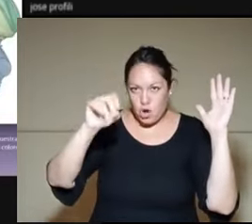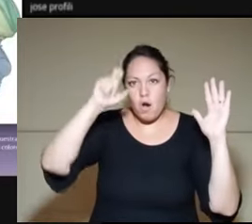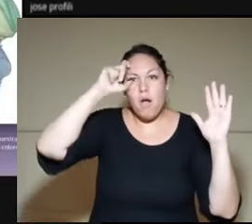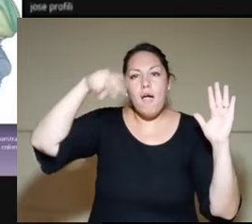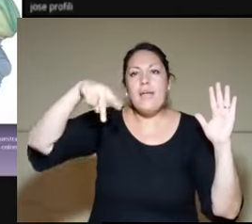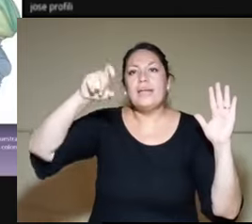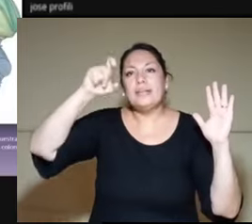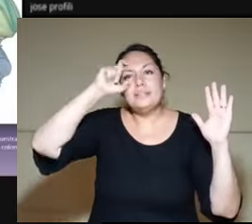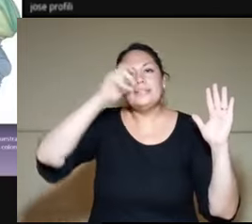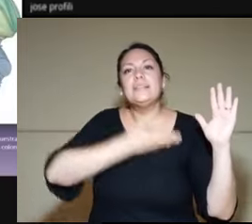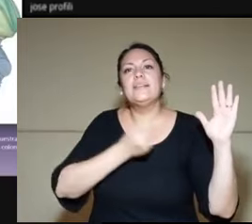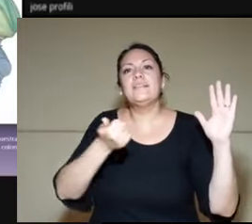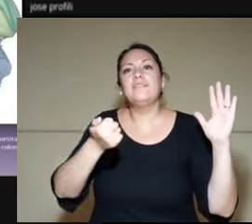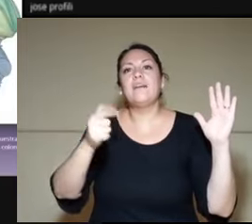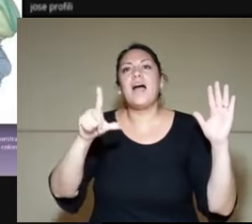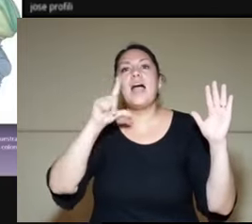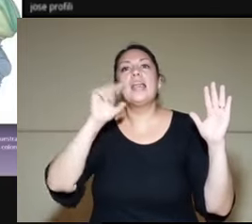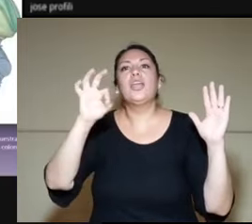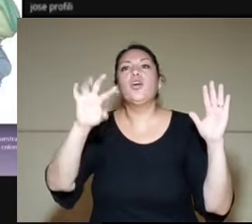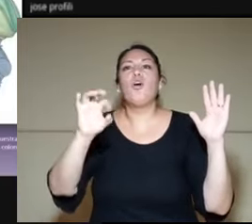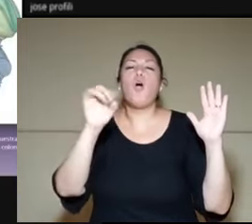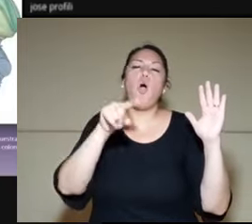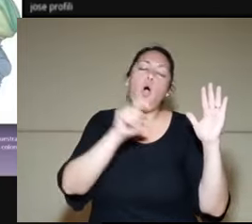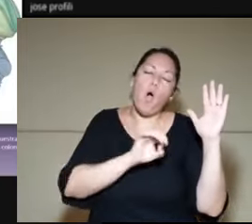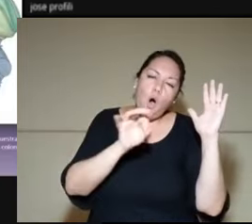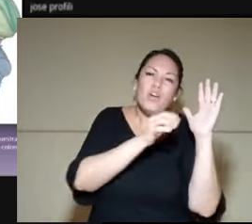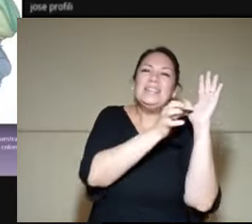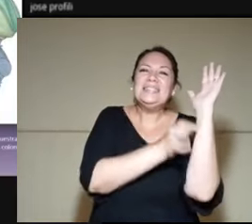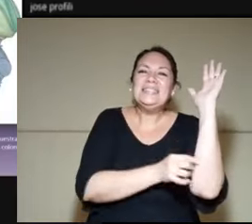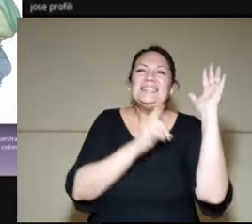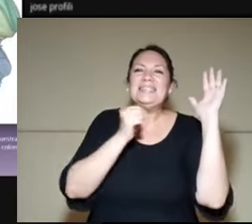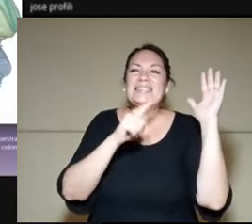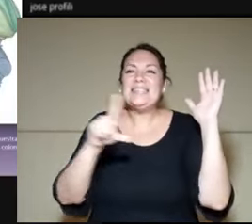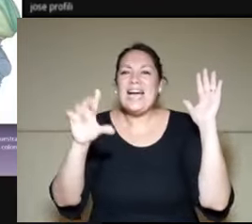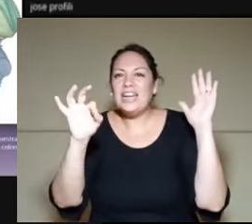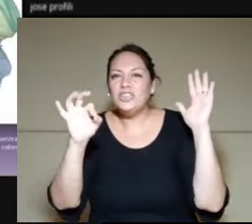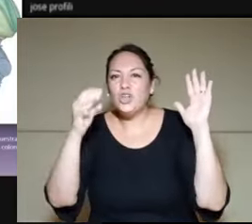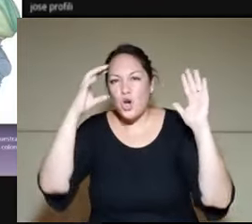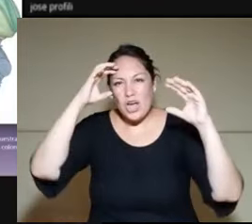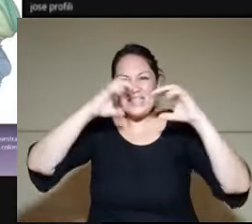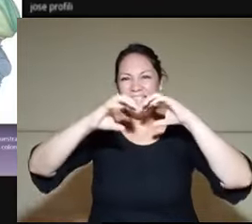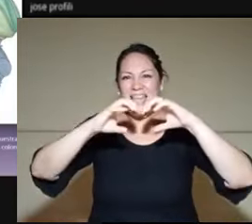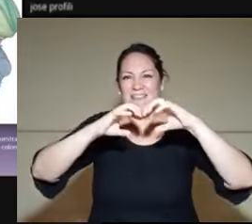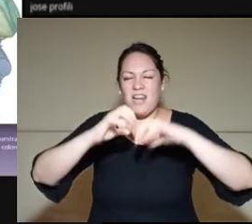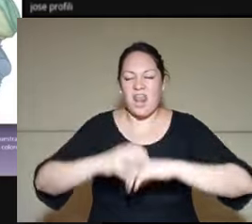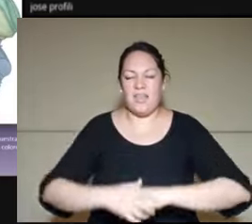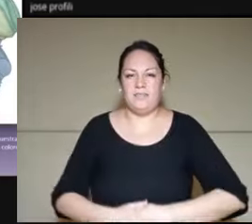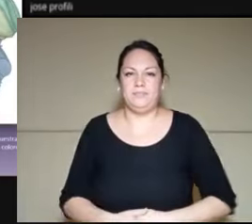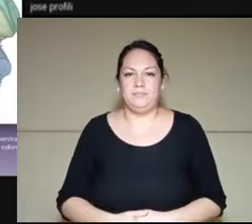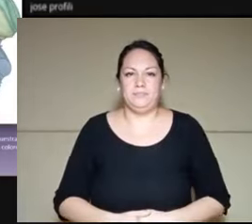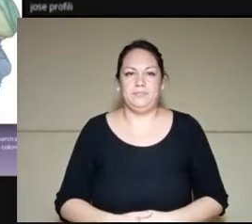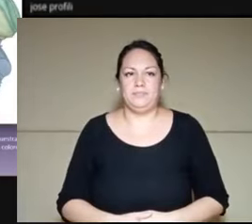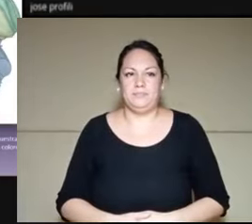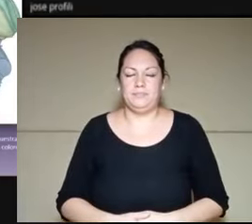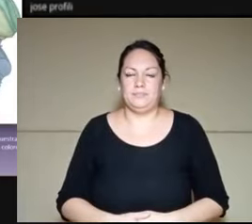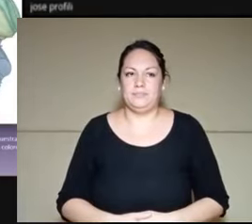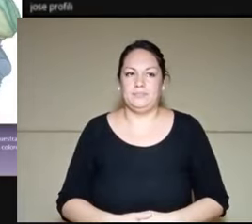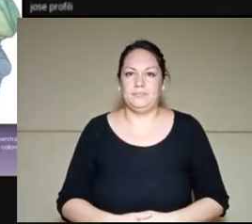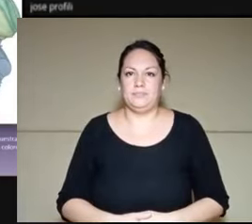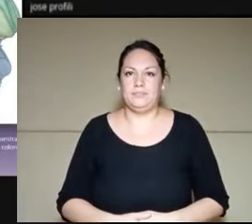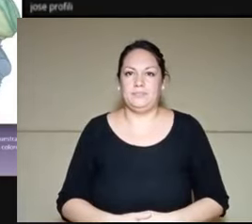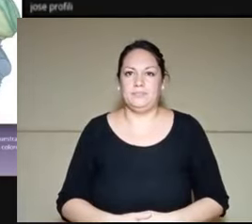cerebral. Ese es el nombre, tronco encefálico o tallo cerebral.